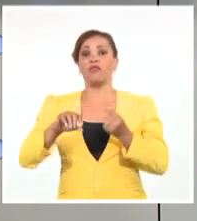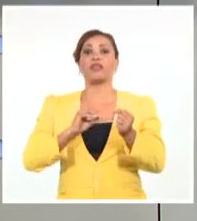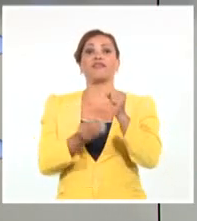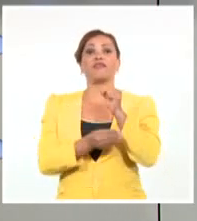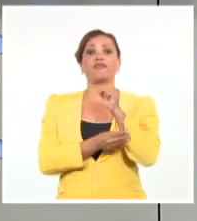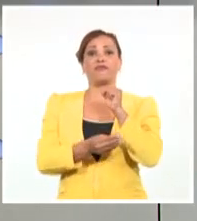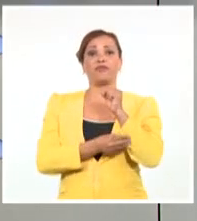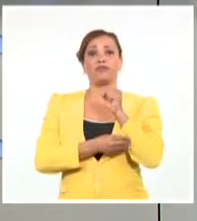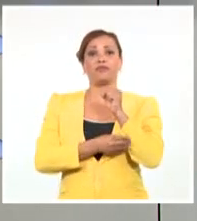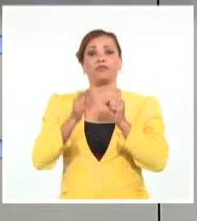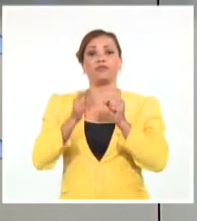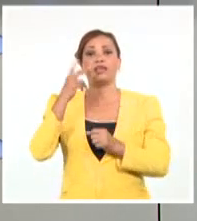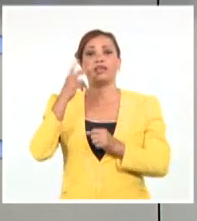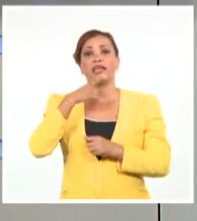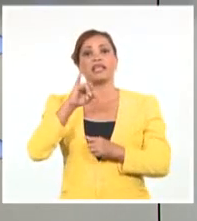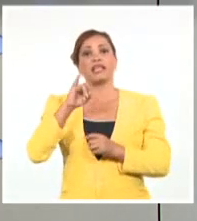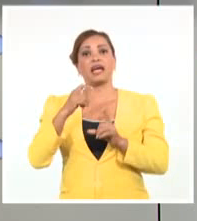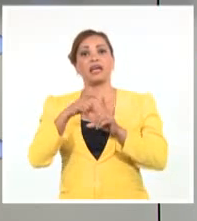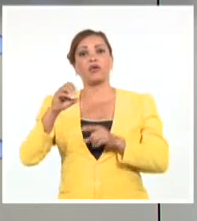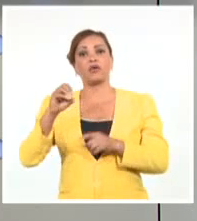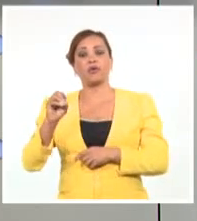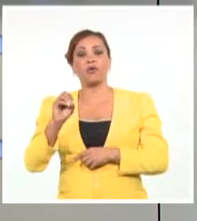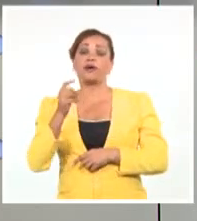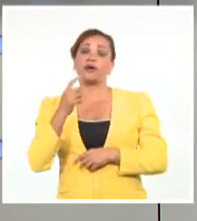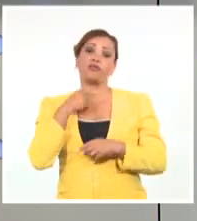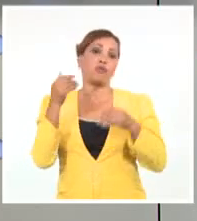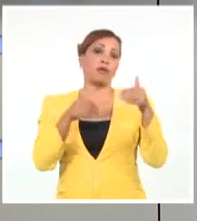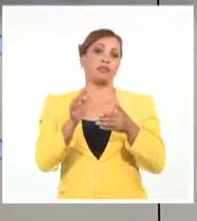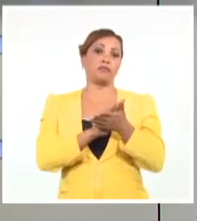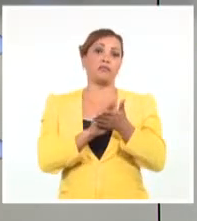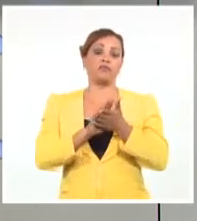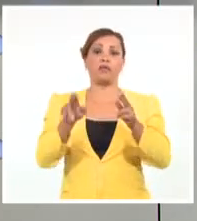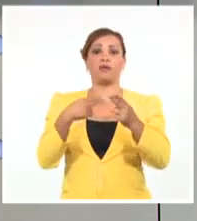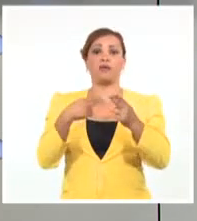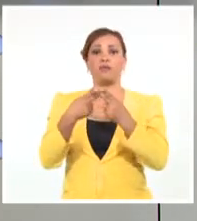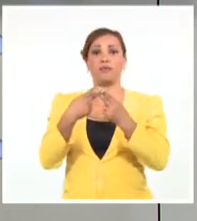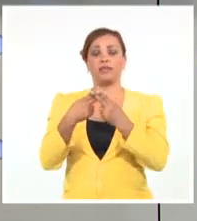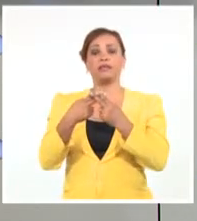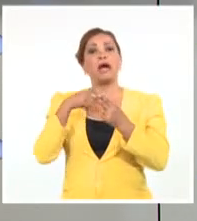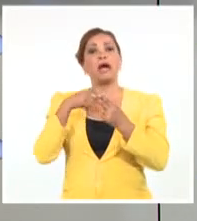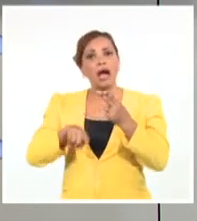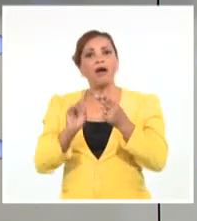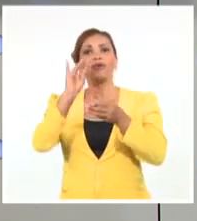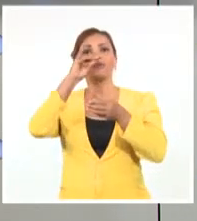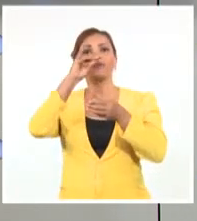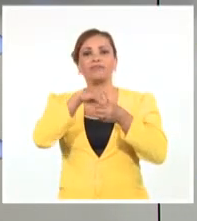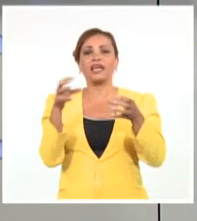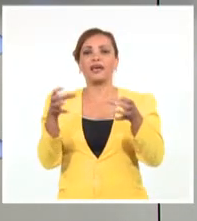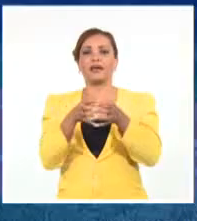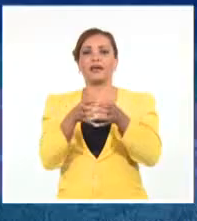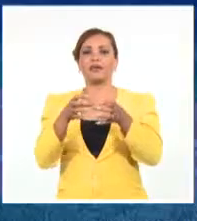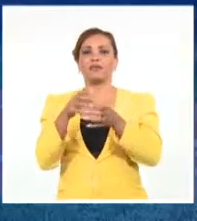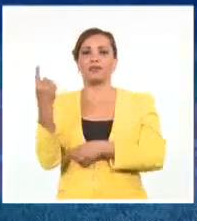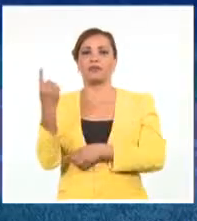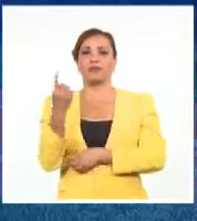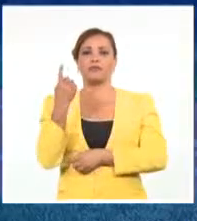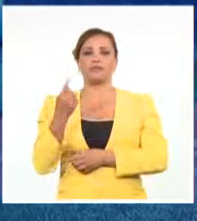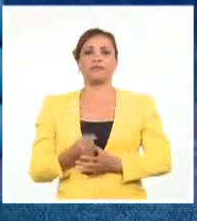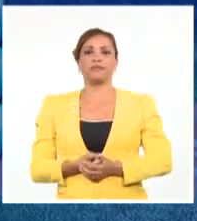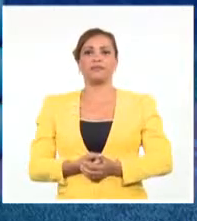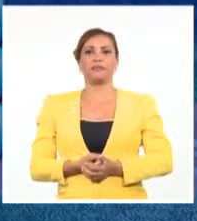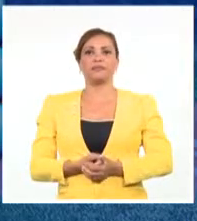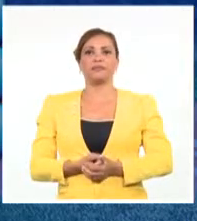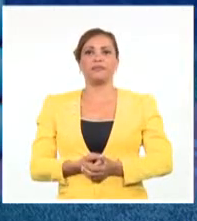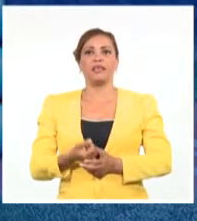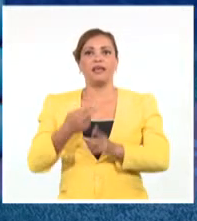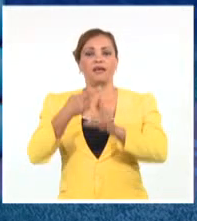ellos Raico Santos, que si bien no participó en ningún choque de la Liga Elite, forma parte del conjunto de agricultores. Los receptores